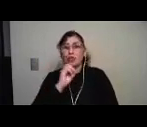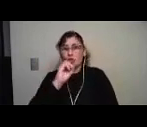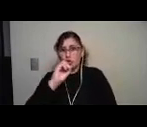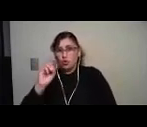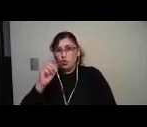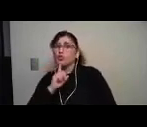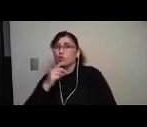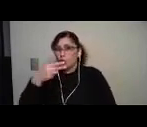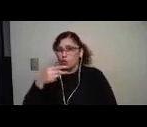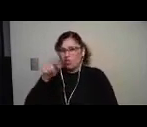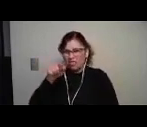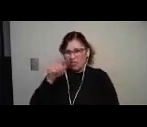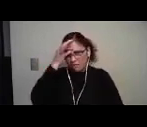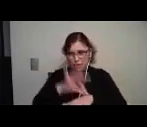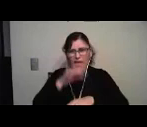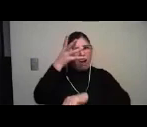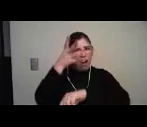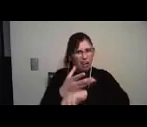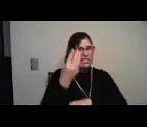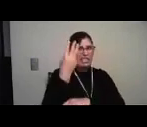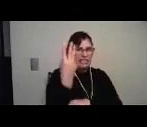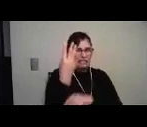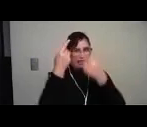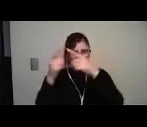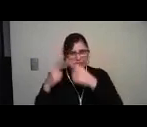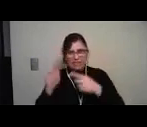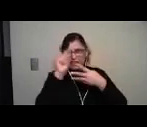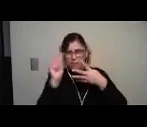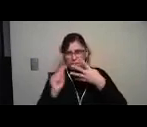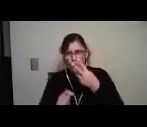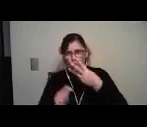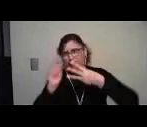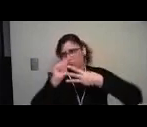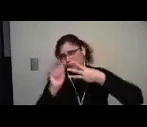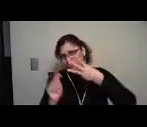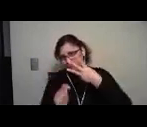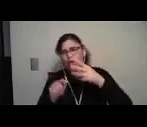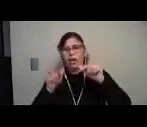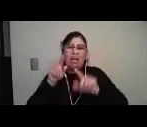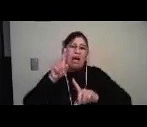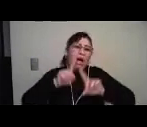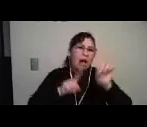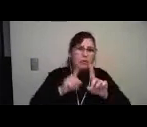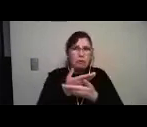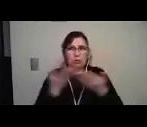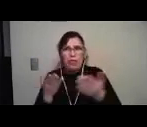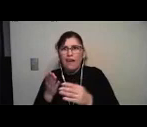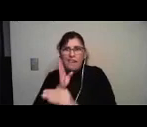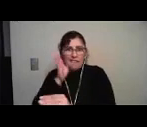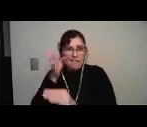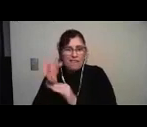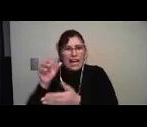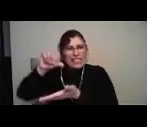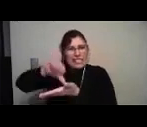yo he leído, 3 variantes, ¿ya? Y que probablemente quienes tengan internado en el centro especializado de niños